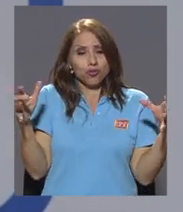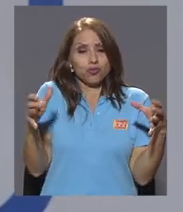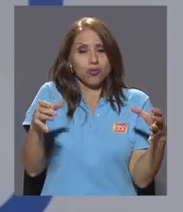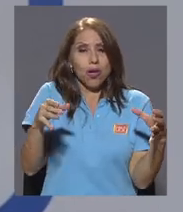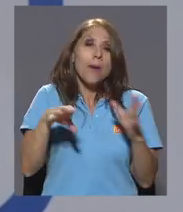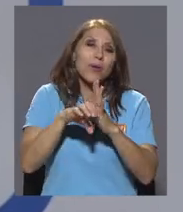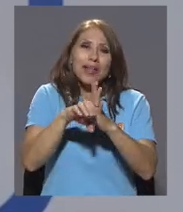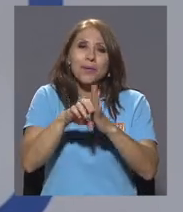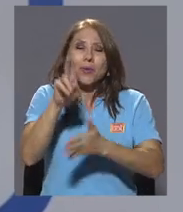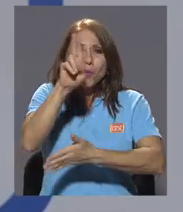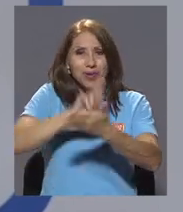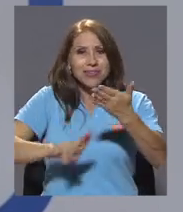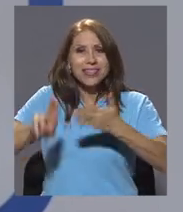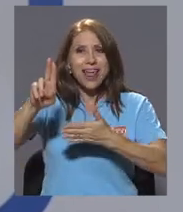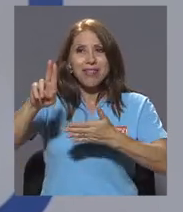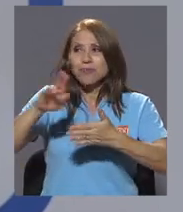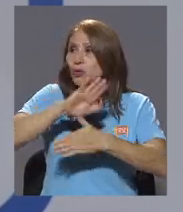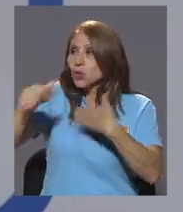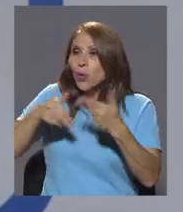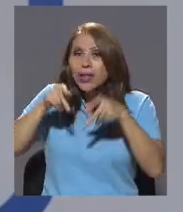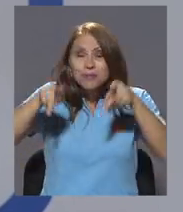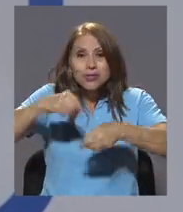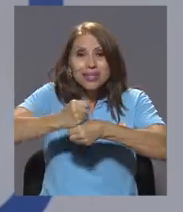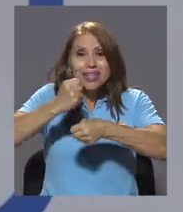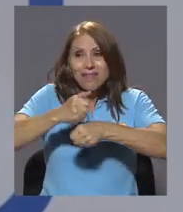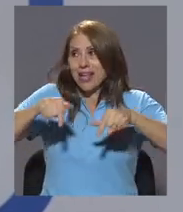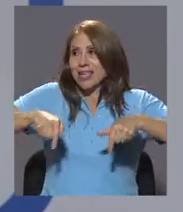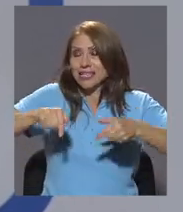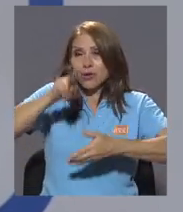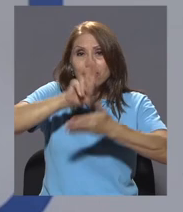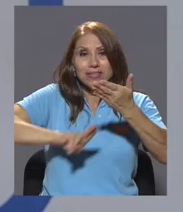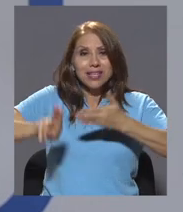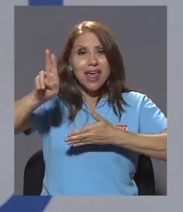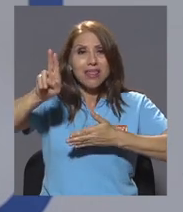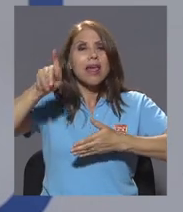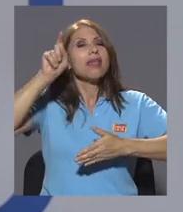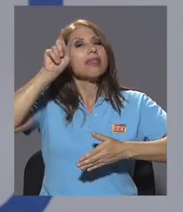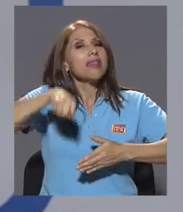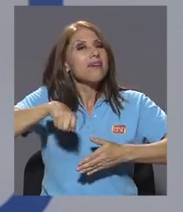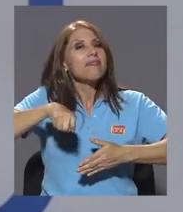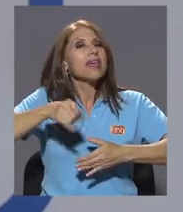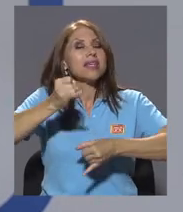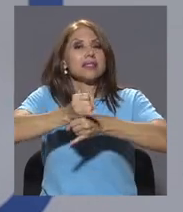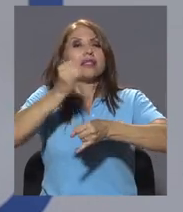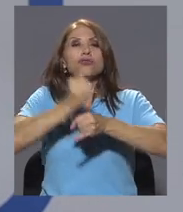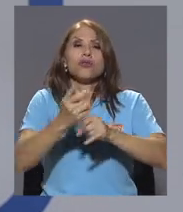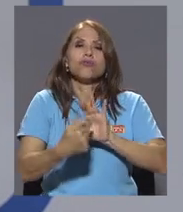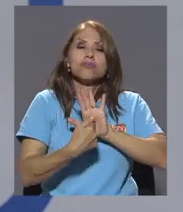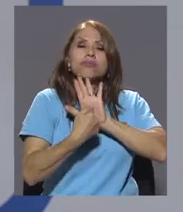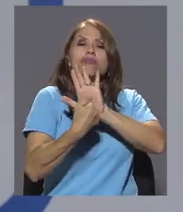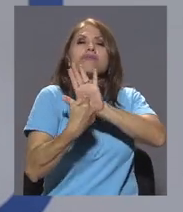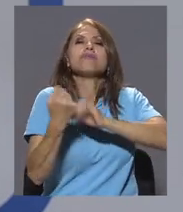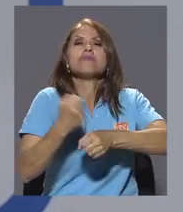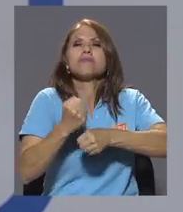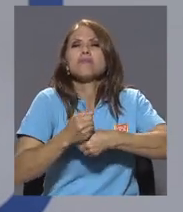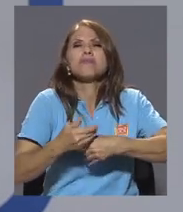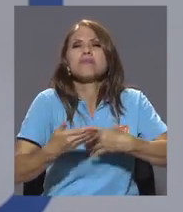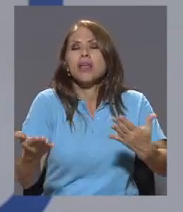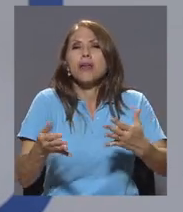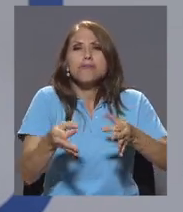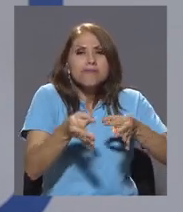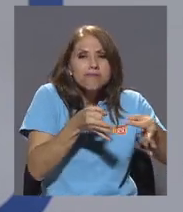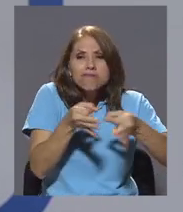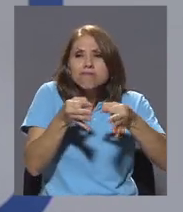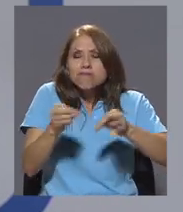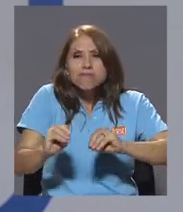funcionarios de esta universidad este es la rendición de cuentas de la institución como tal entonces es importantísimo que no sólo se